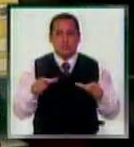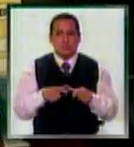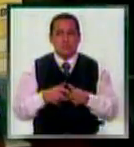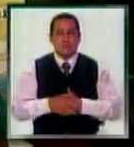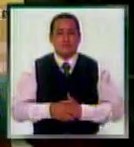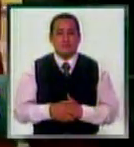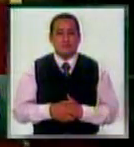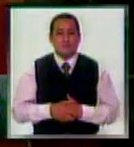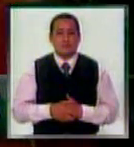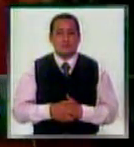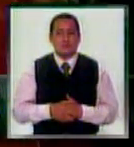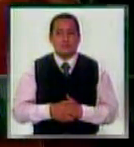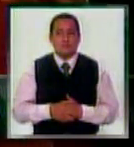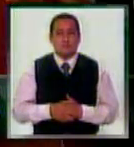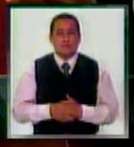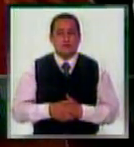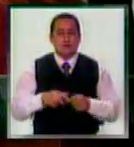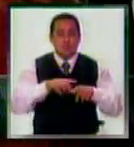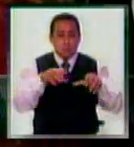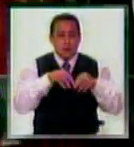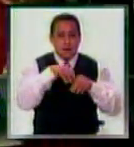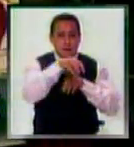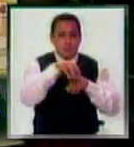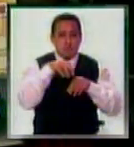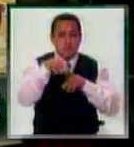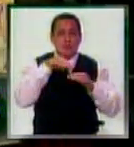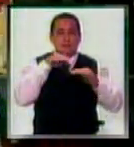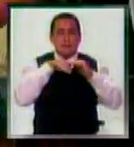y Guajoto están